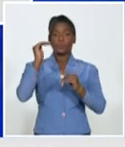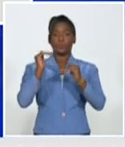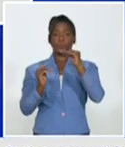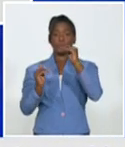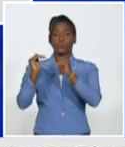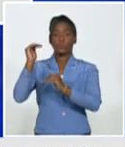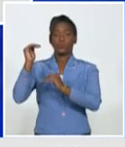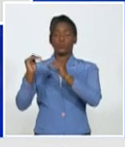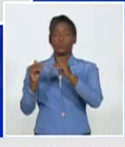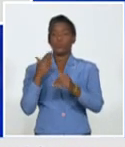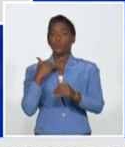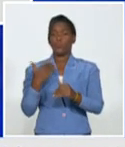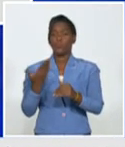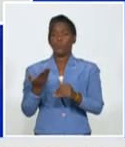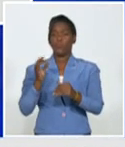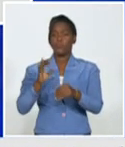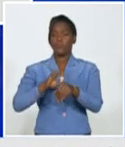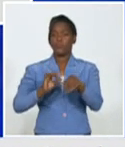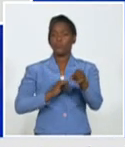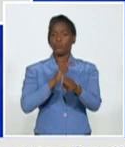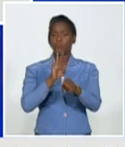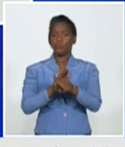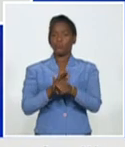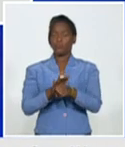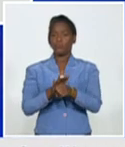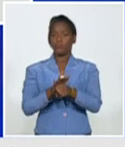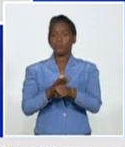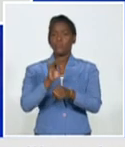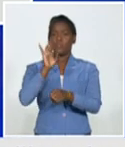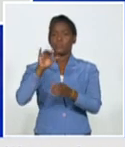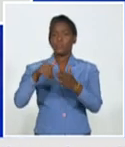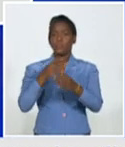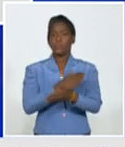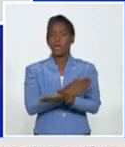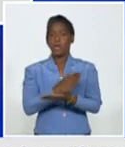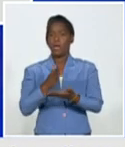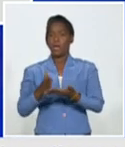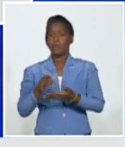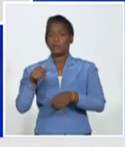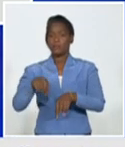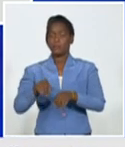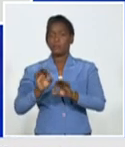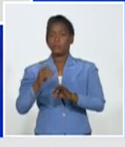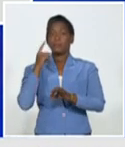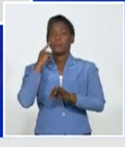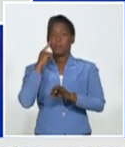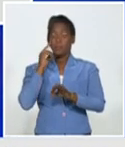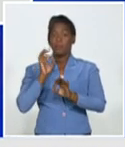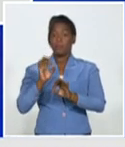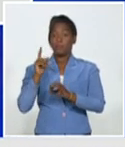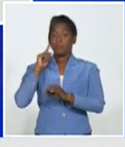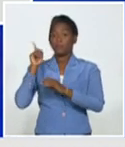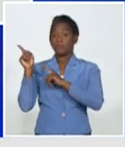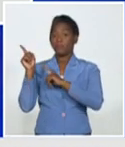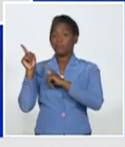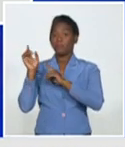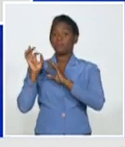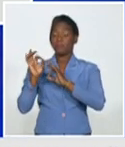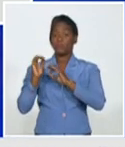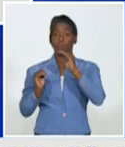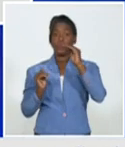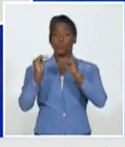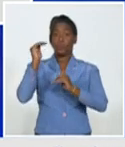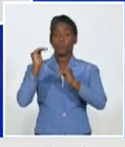comportamiento de la pandemia en los últimos 15 días. Como ven, una cifra elevada de